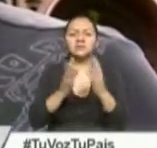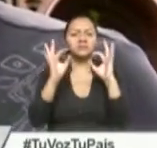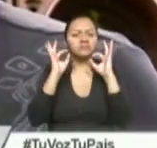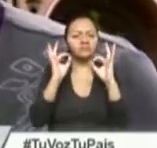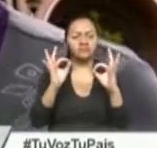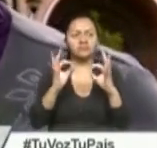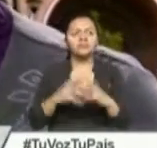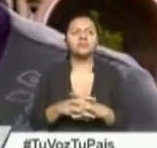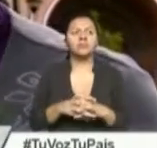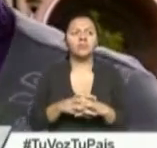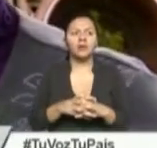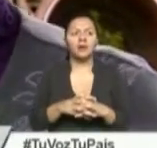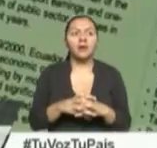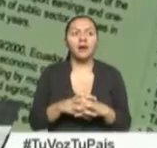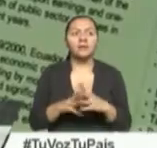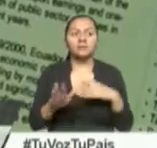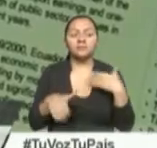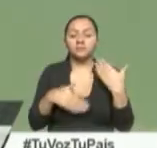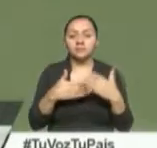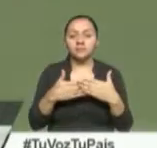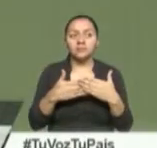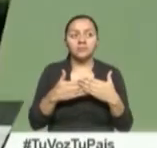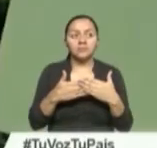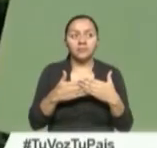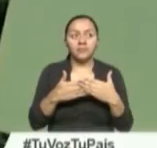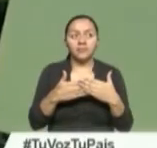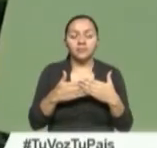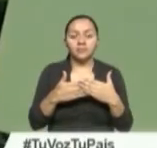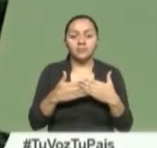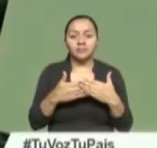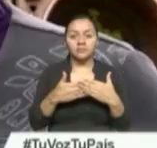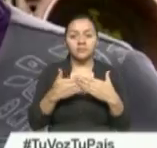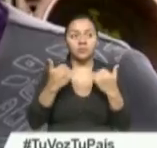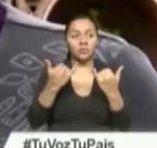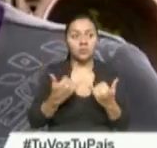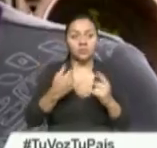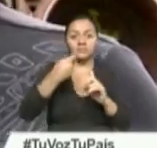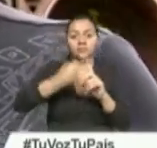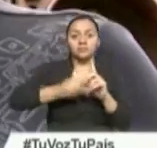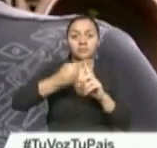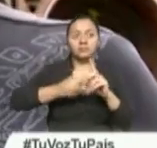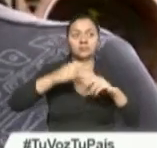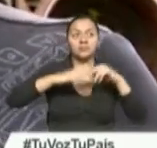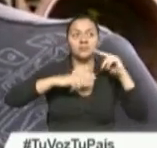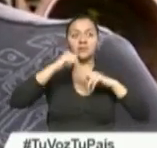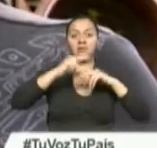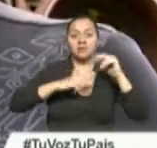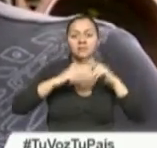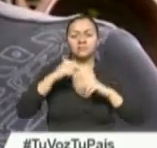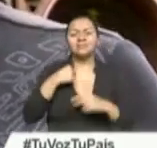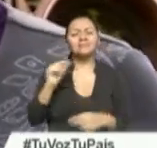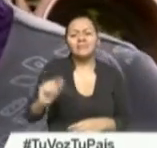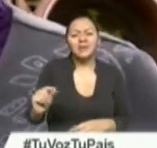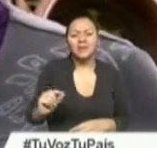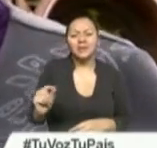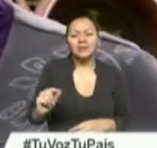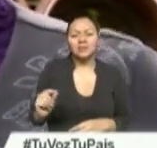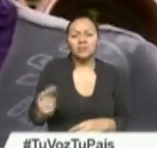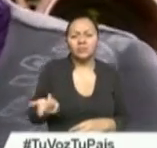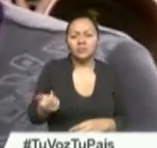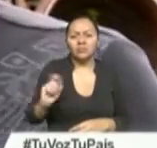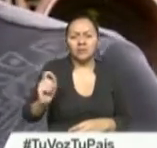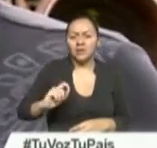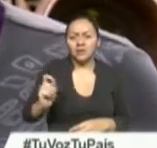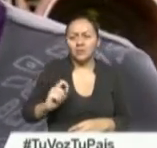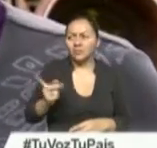aquí en los hospitales. Para rentar un departamento todavía, también es más